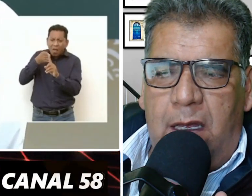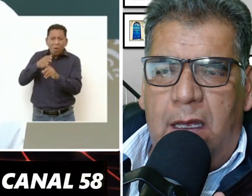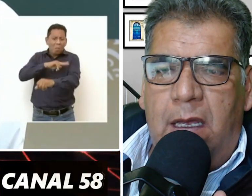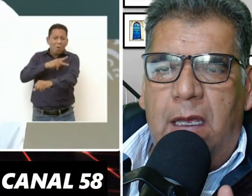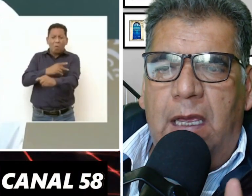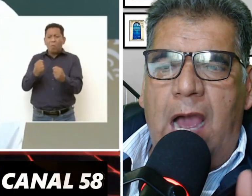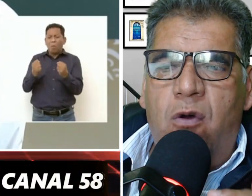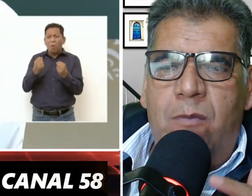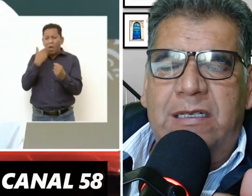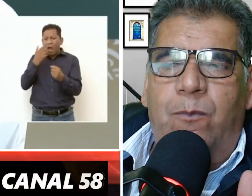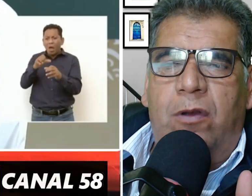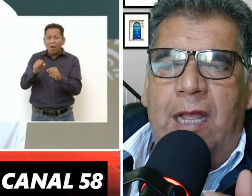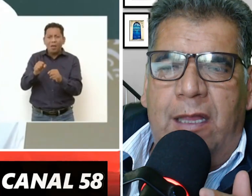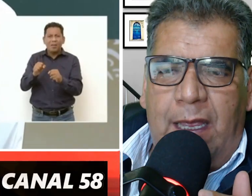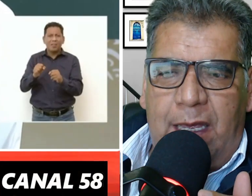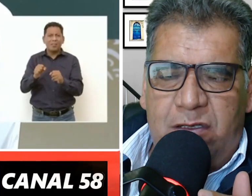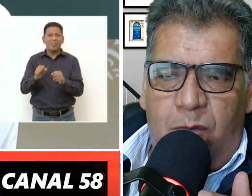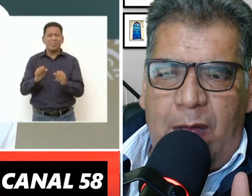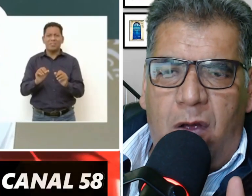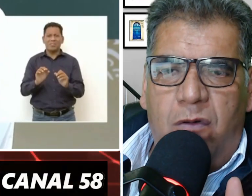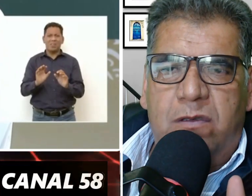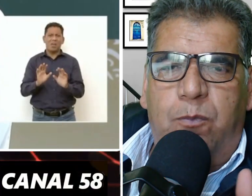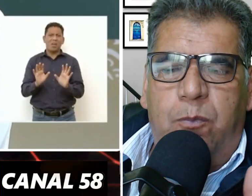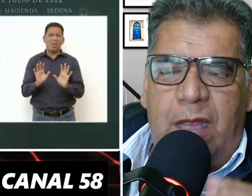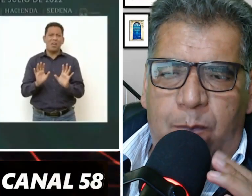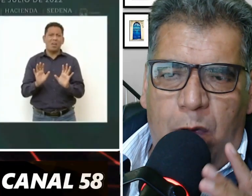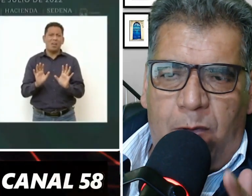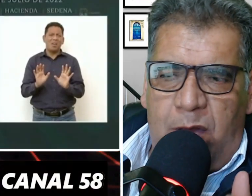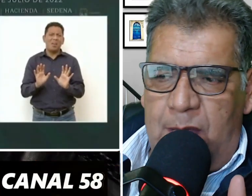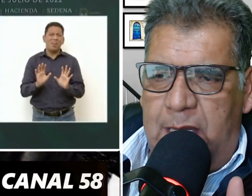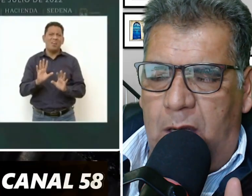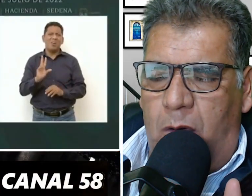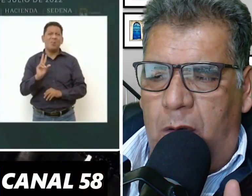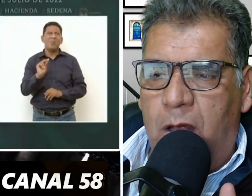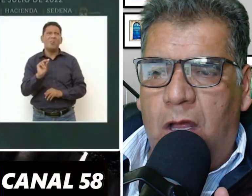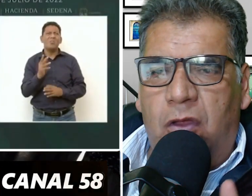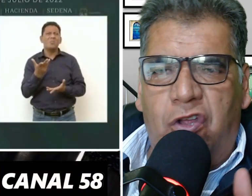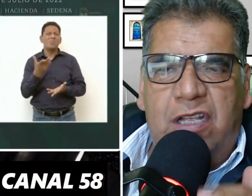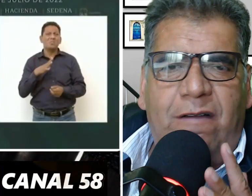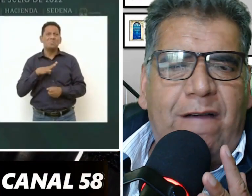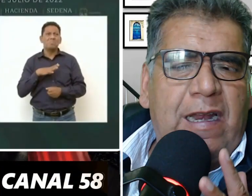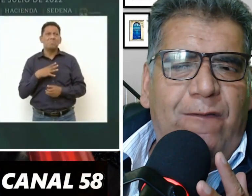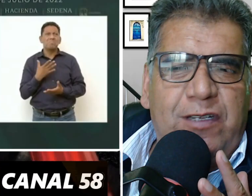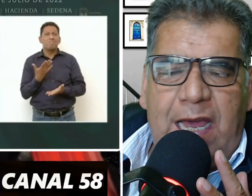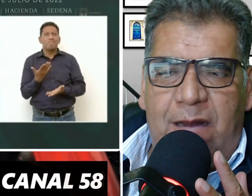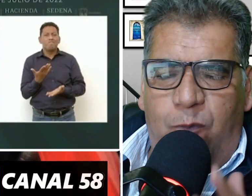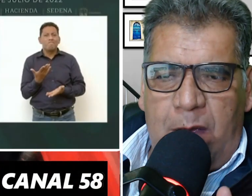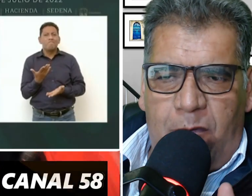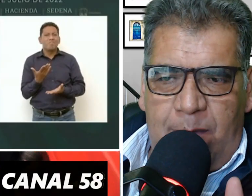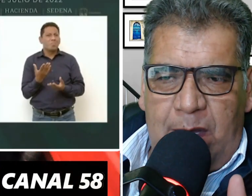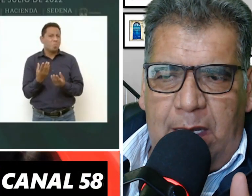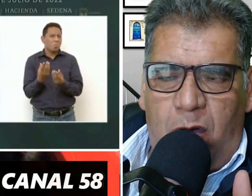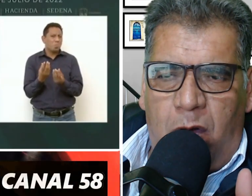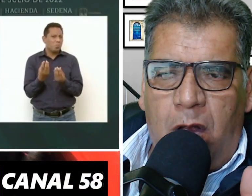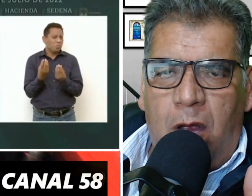alguna. Y aún más importante, que son bancos del pueblo de México, donde se va a beneficiar el pueblo